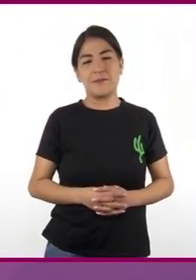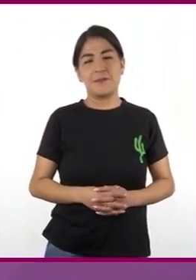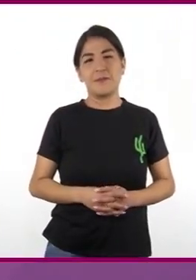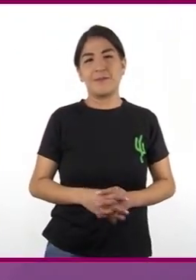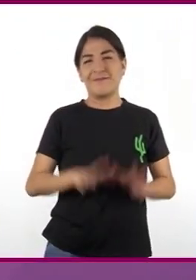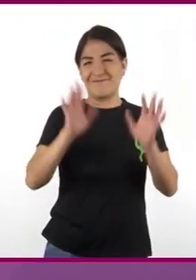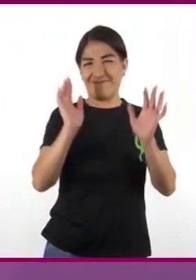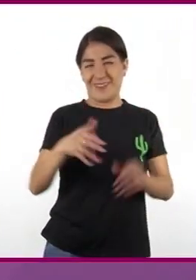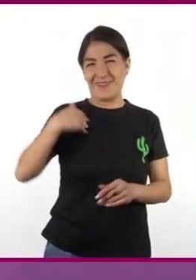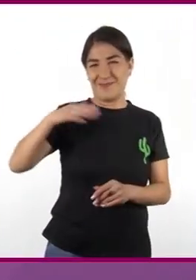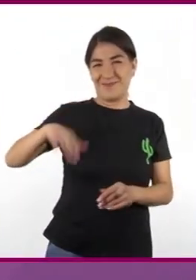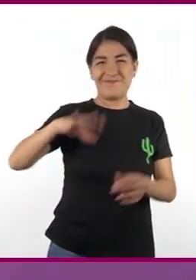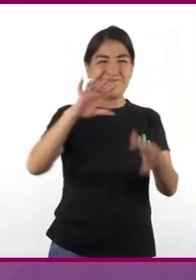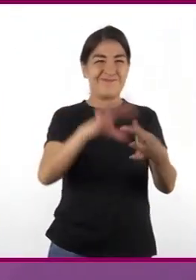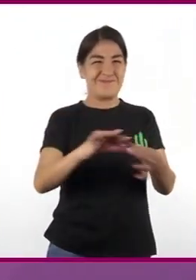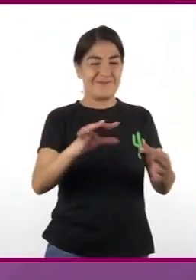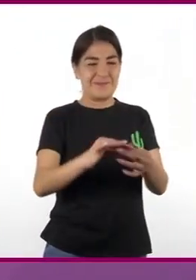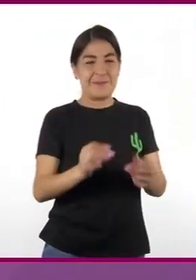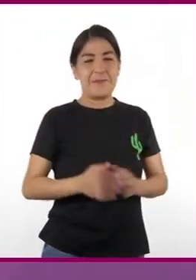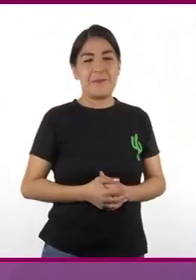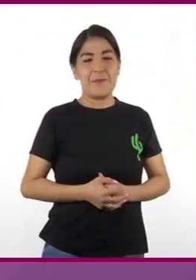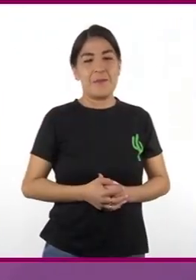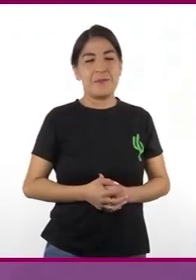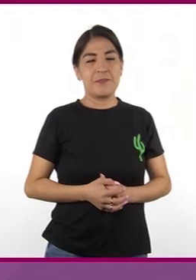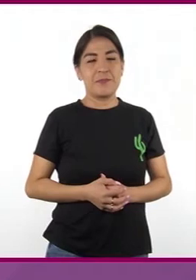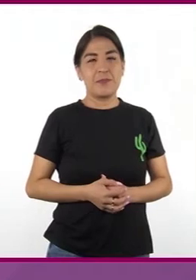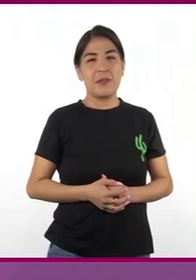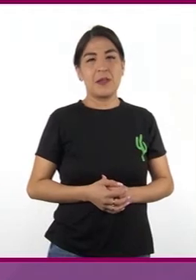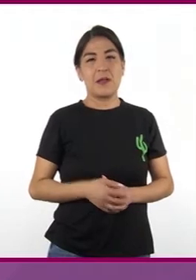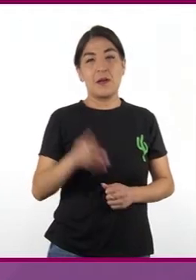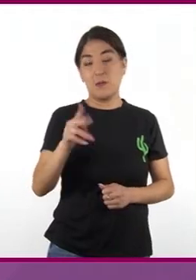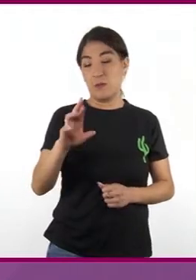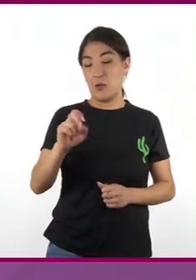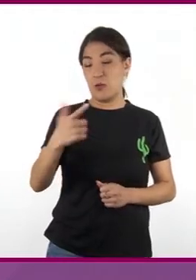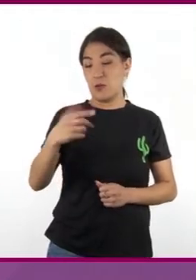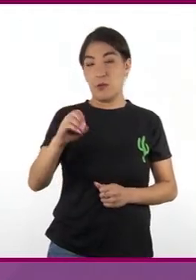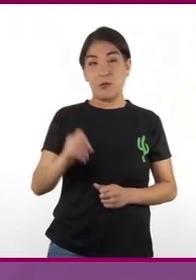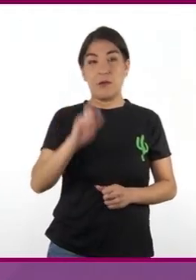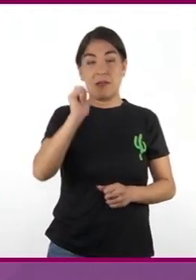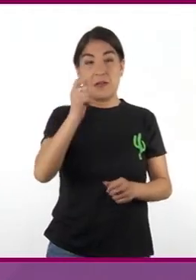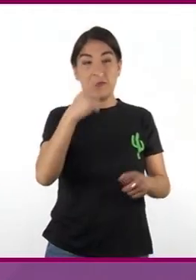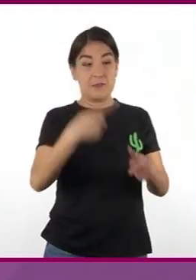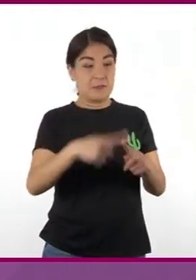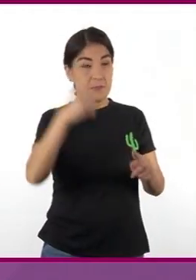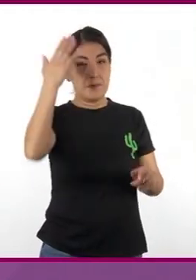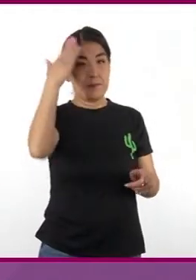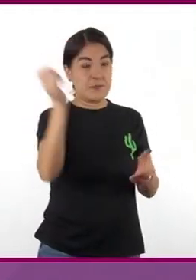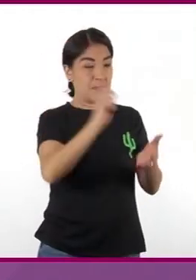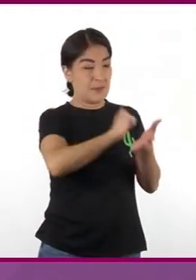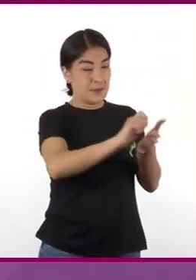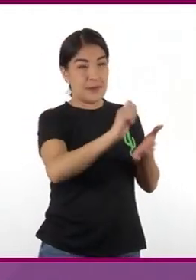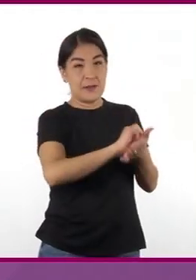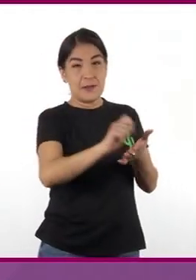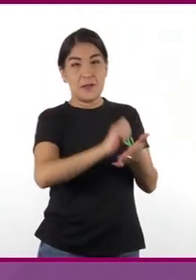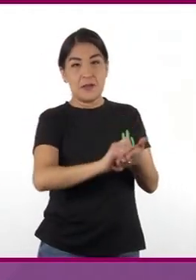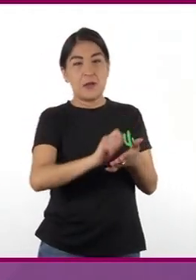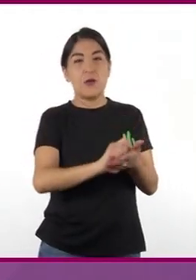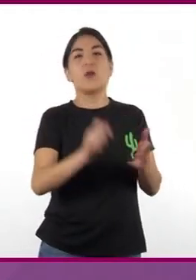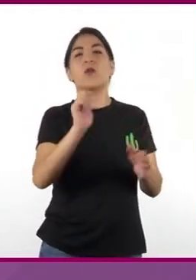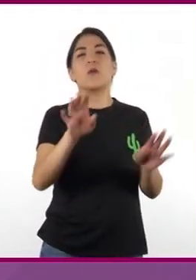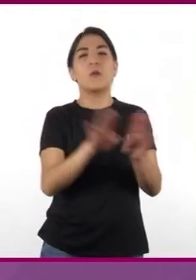Como ya mencionamos, cuando al prólogo lo escribe el autor o la autora del libro, se caracteriza por